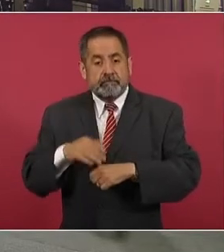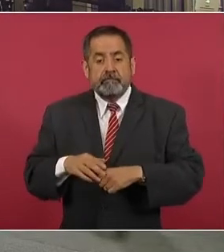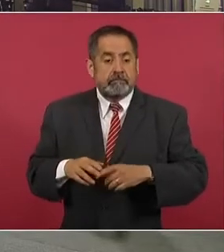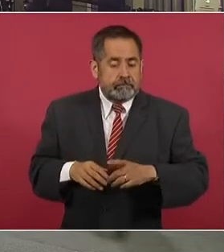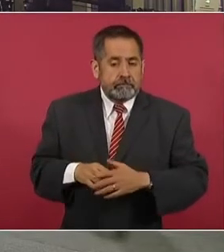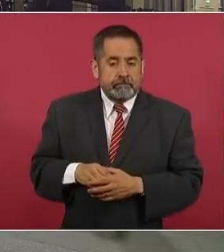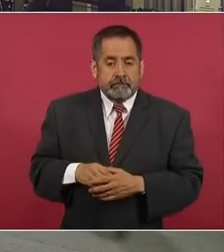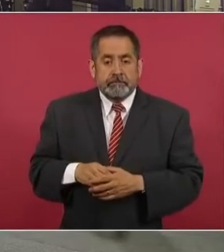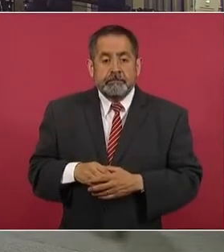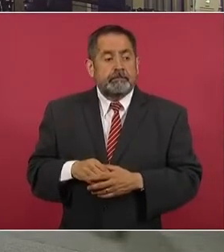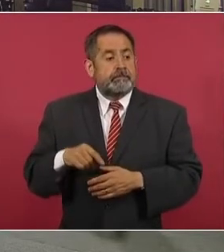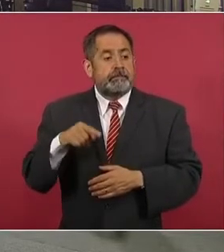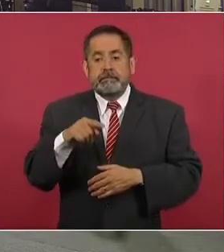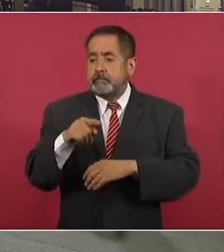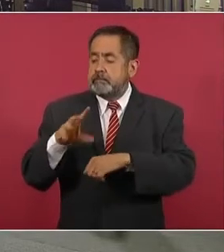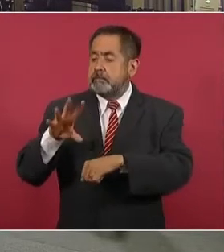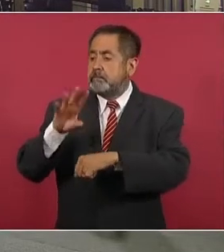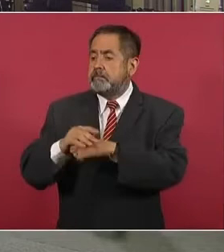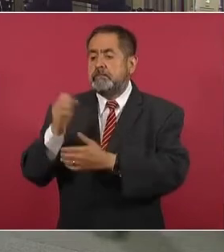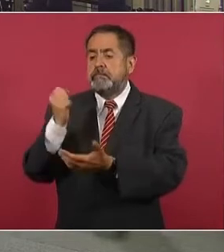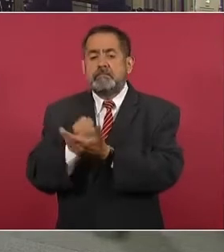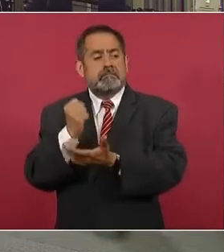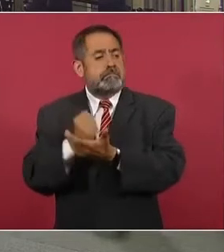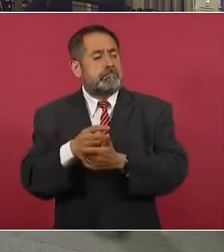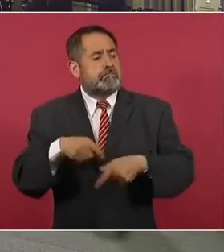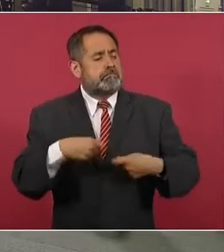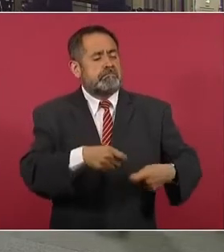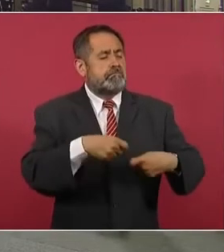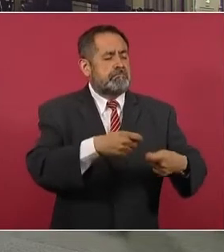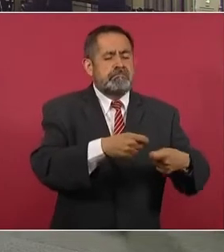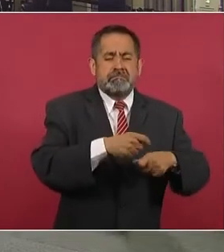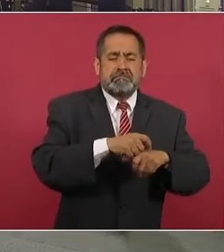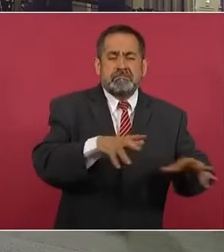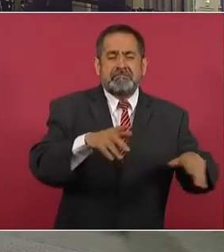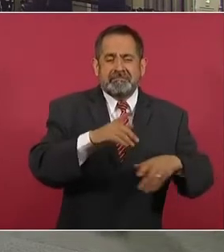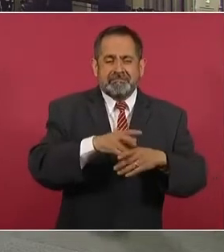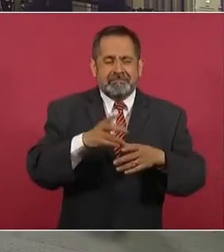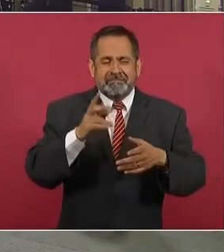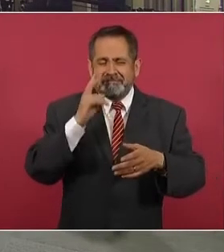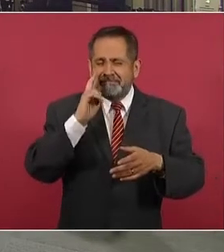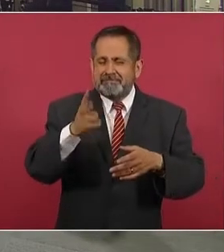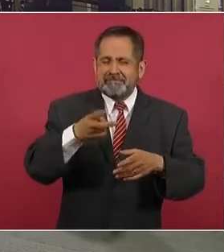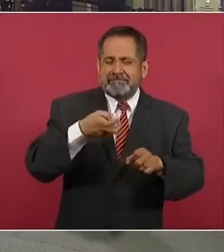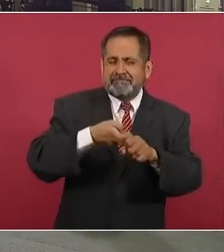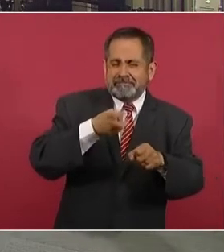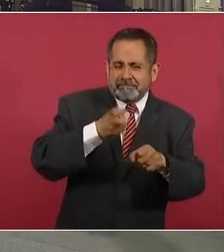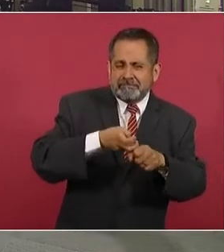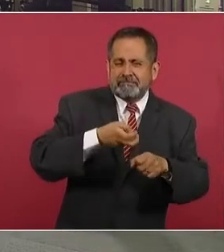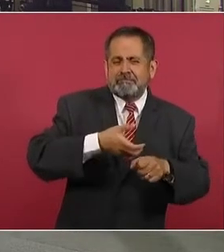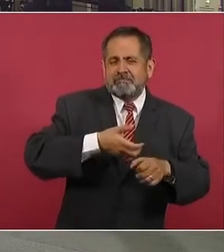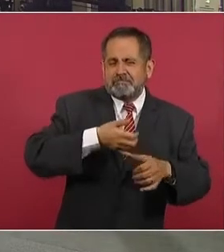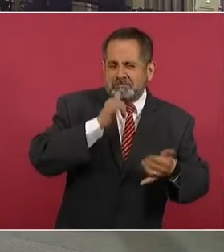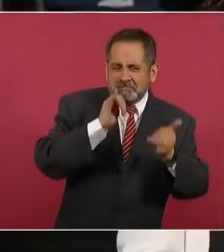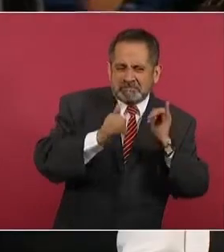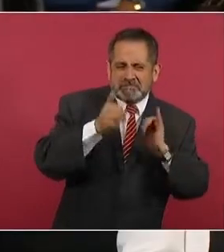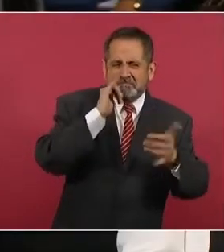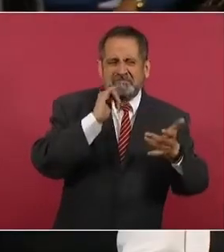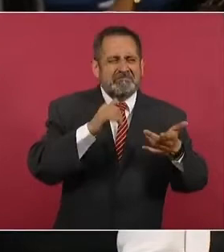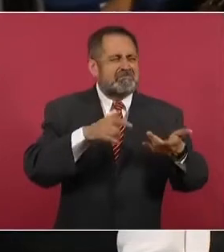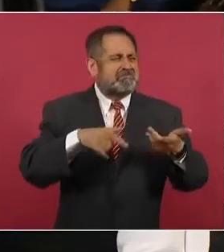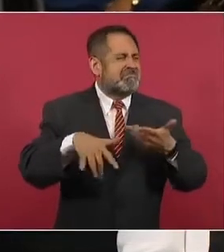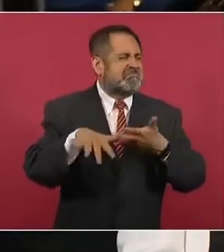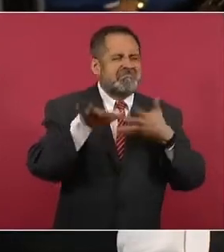permisos, se llenaron las playas de venta de cervezas, de brincolines, de un desorden en